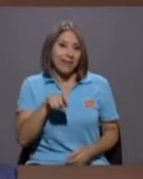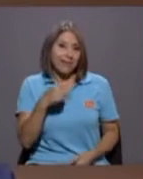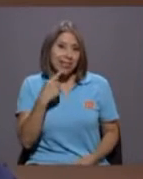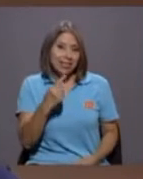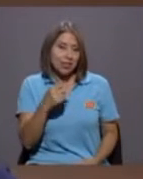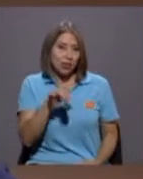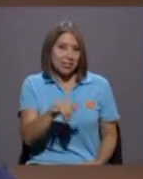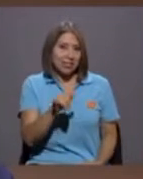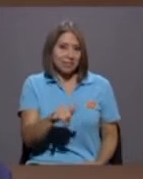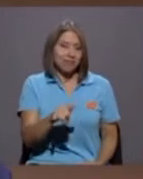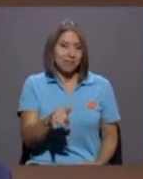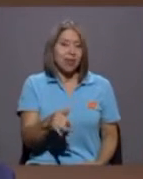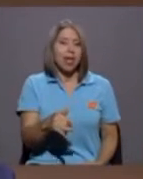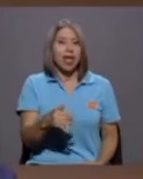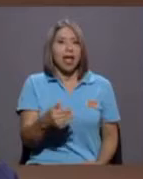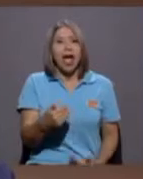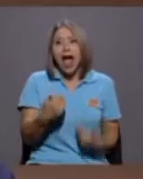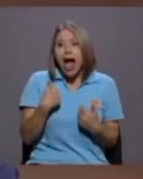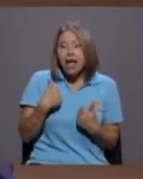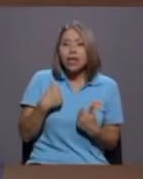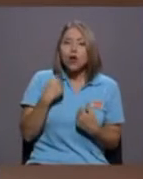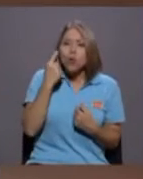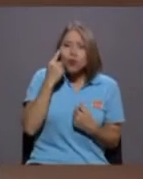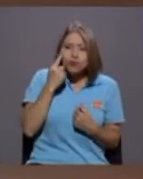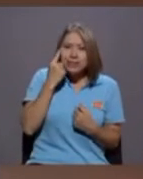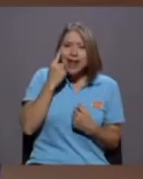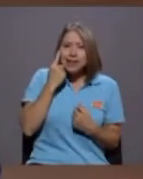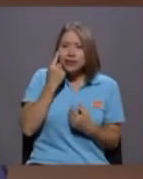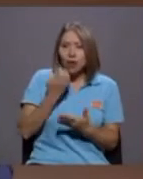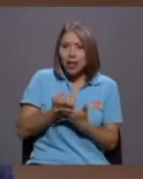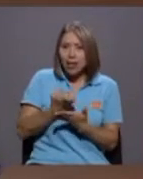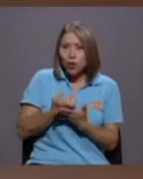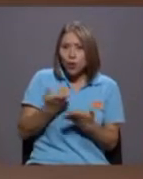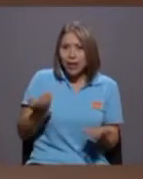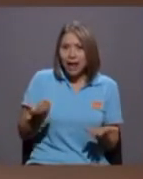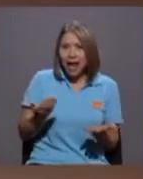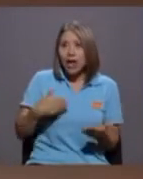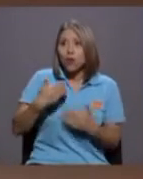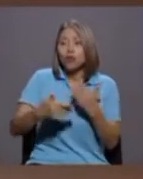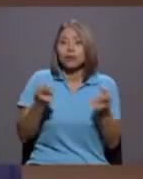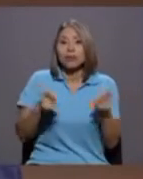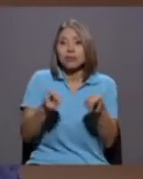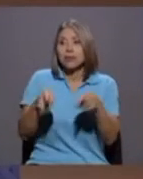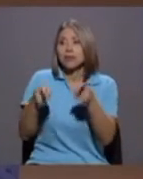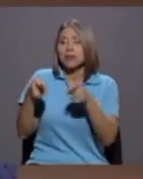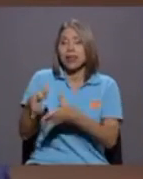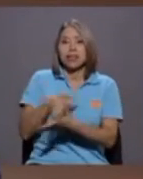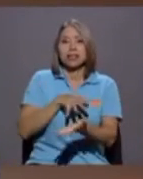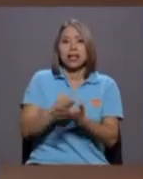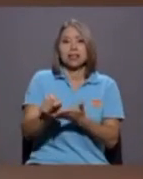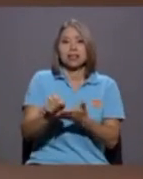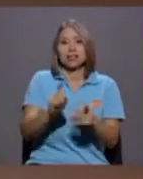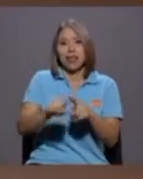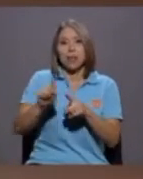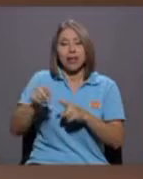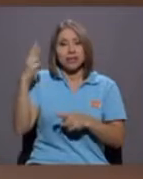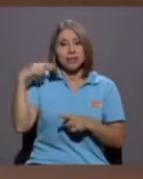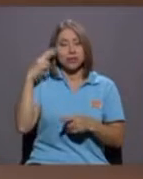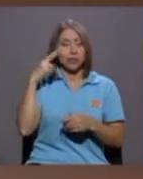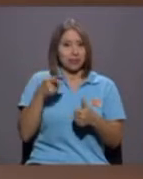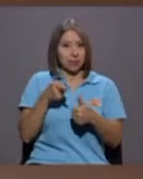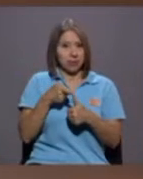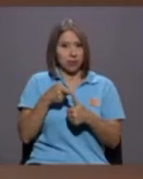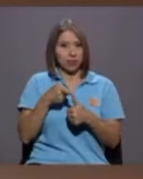una racionalidad económica en la ocurrencia de los desastres por varias razones. Primero, que si ocurre un desastre,